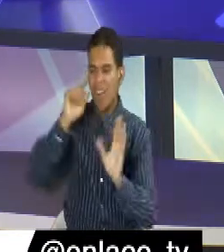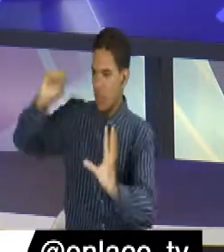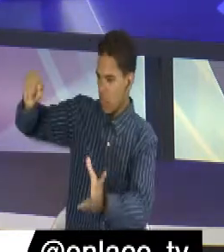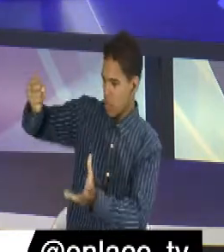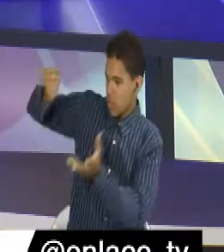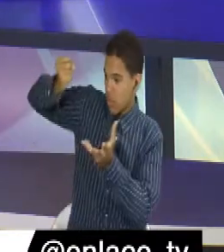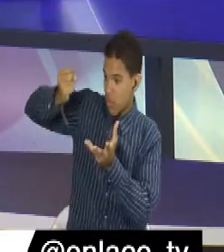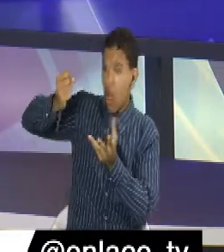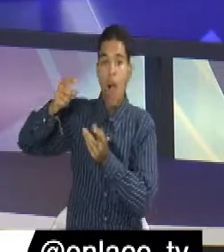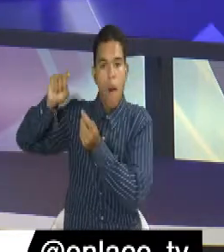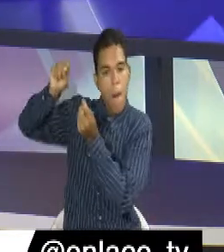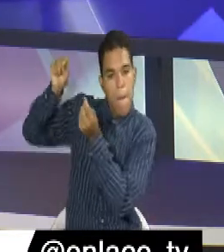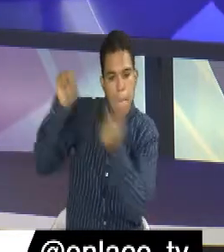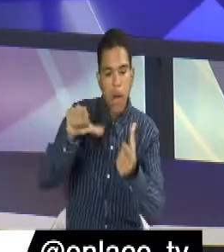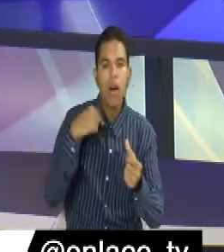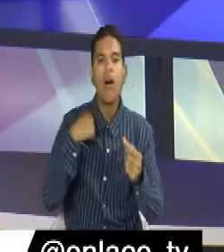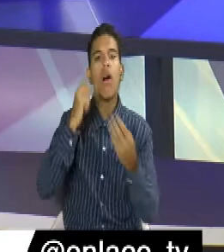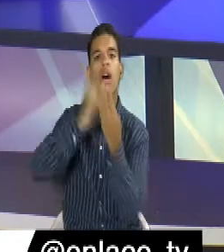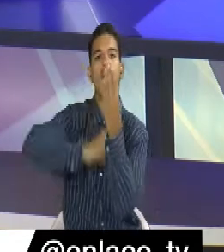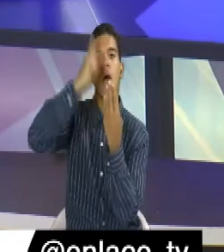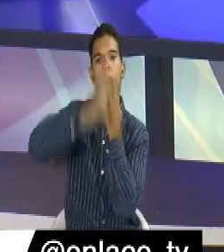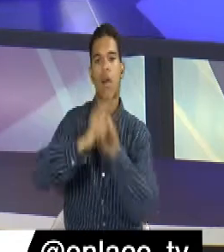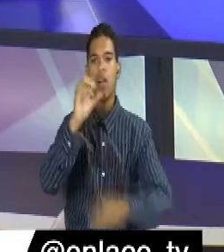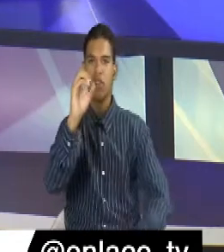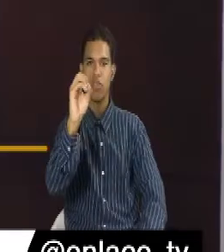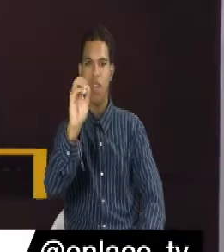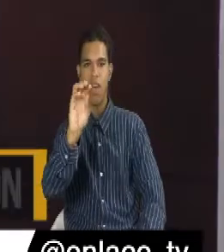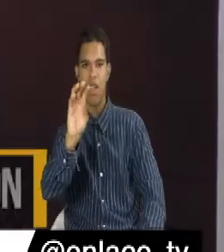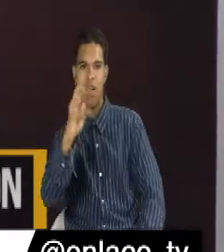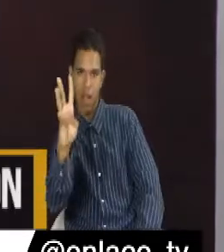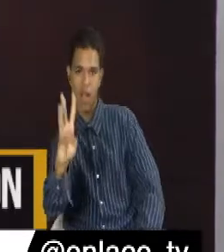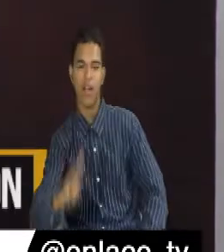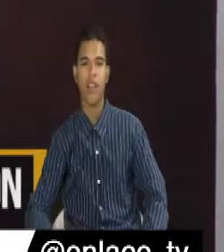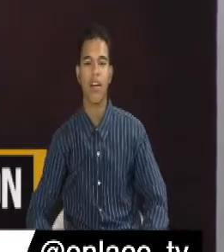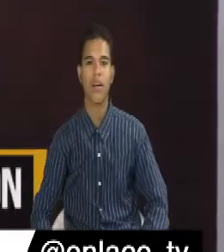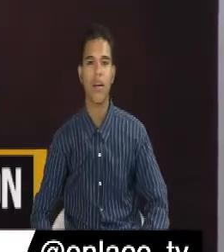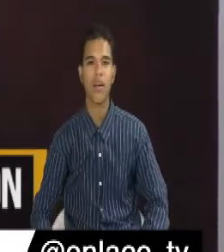presupuestal del proyecto de acuerdo 014. Nosotros